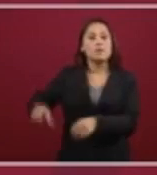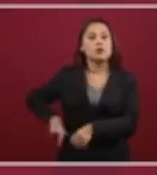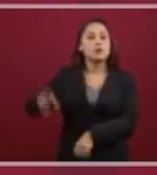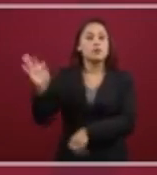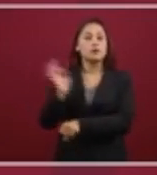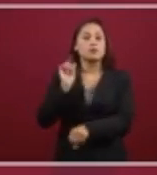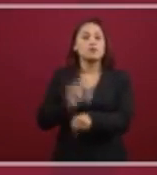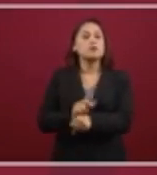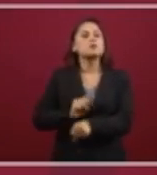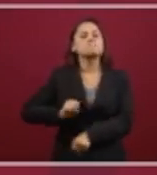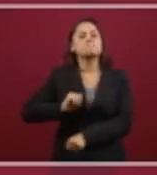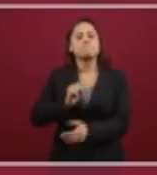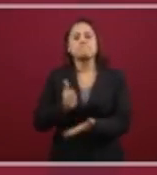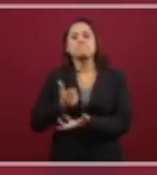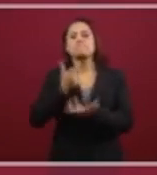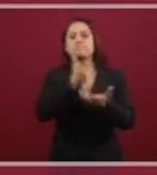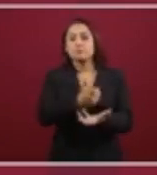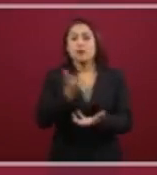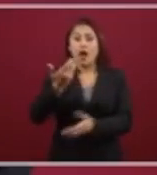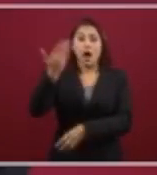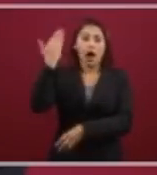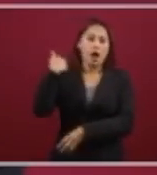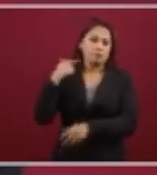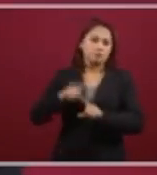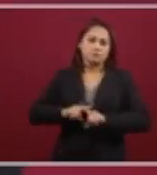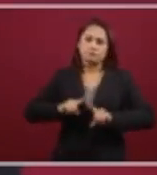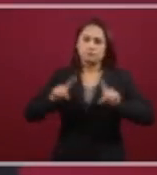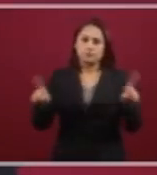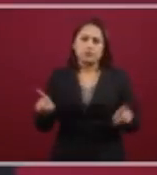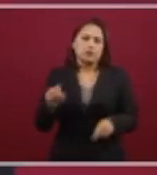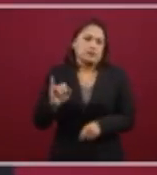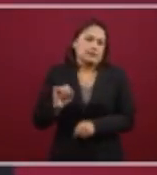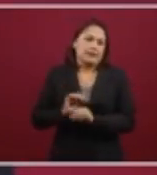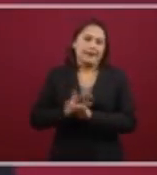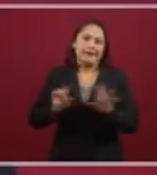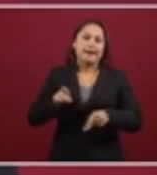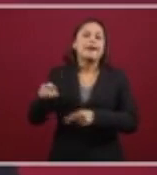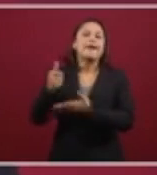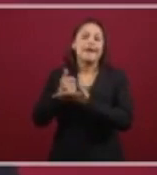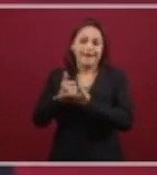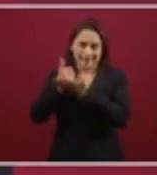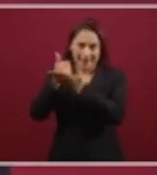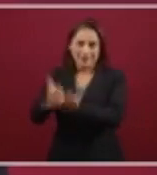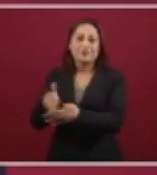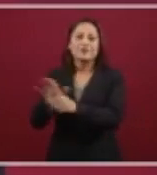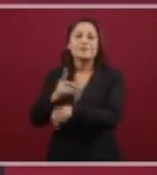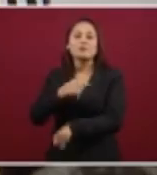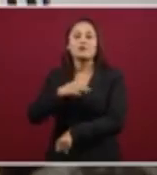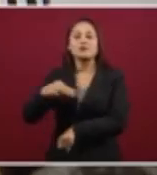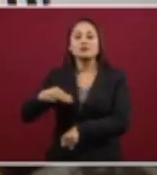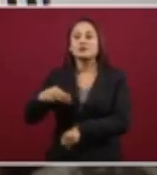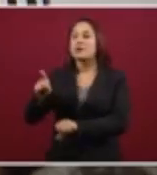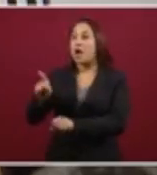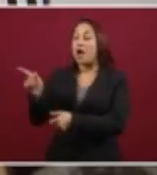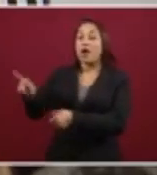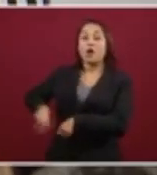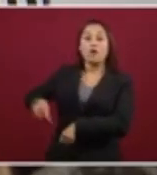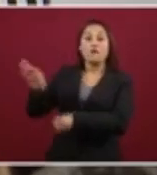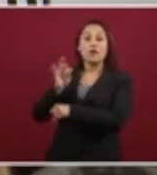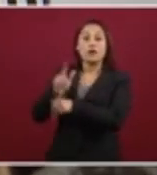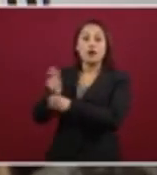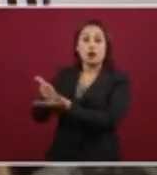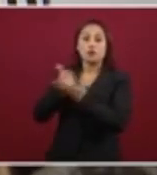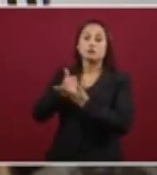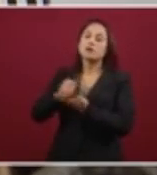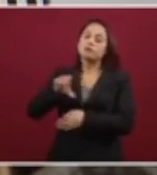estado, claramente les beneficia porque les libera presupuesto para otras obras locales. Entonces, de principio pensamos